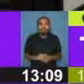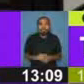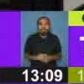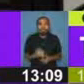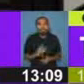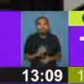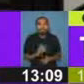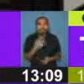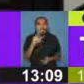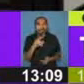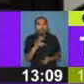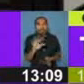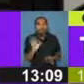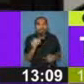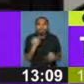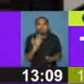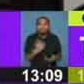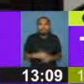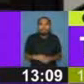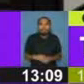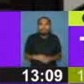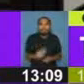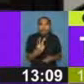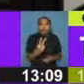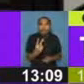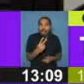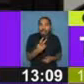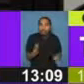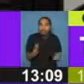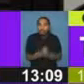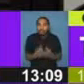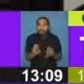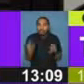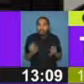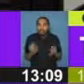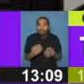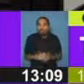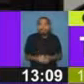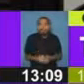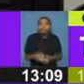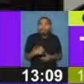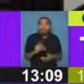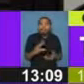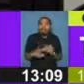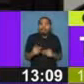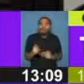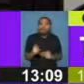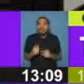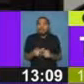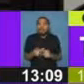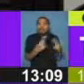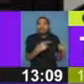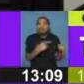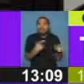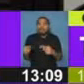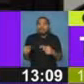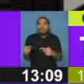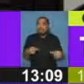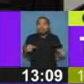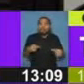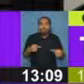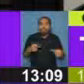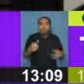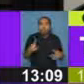a los dos me alegra mucho la convivencia democrática porque porque hay que así